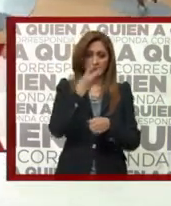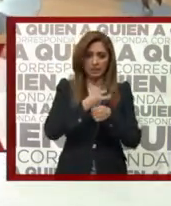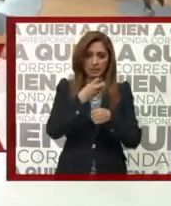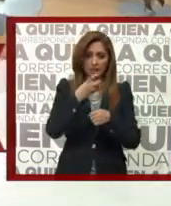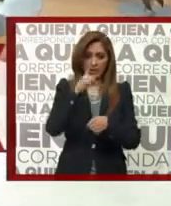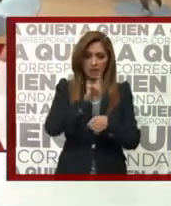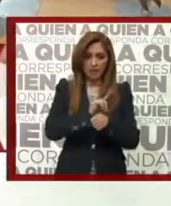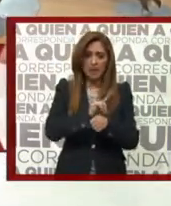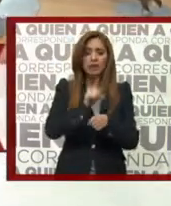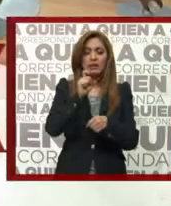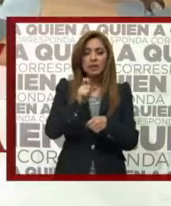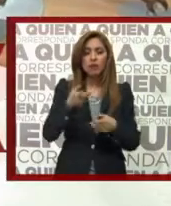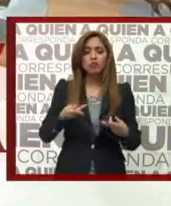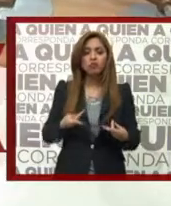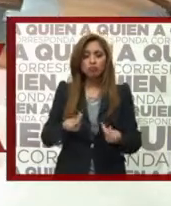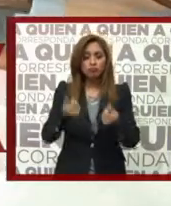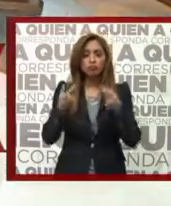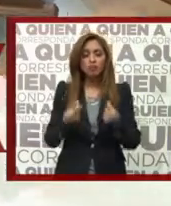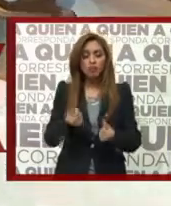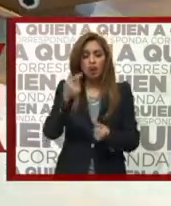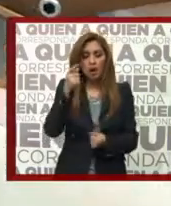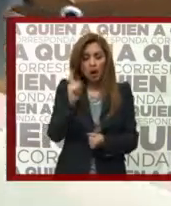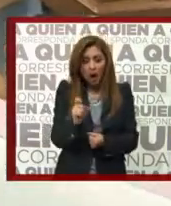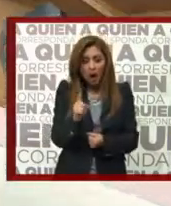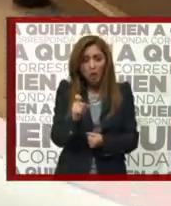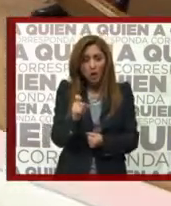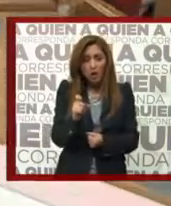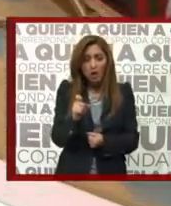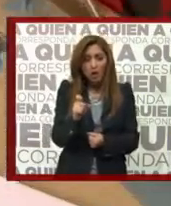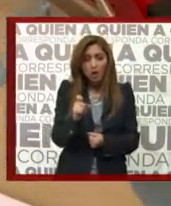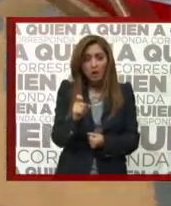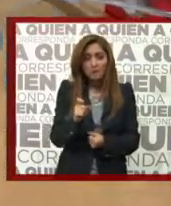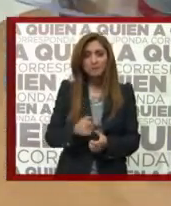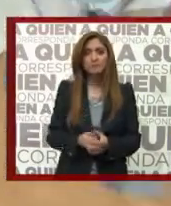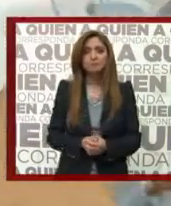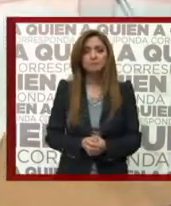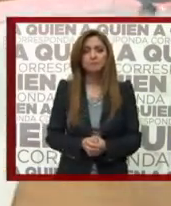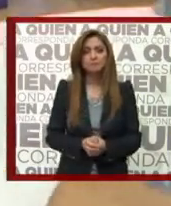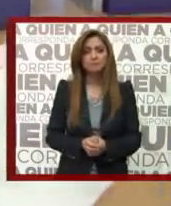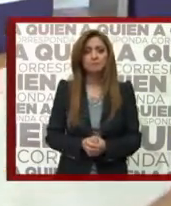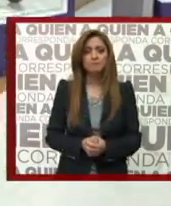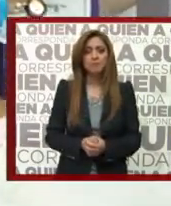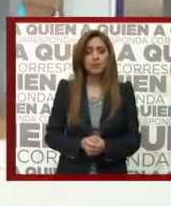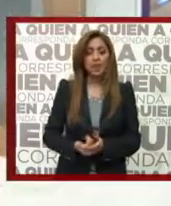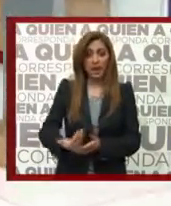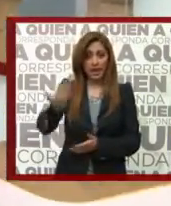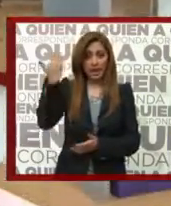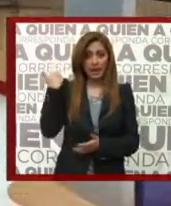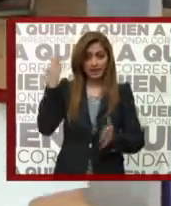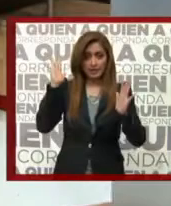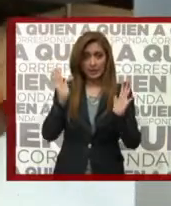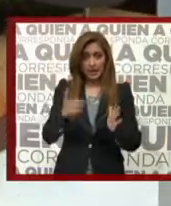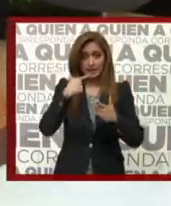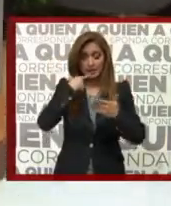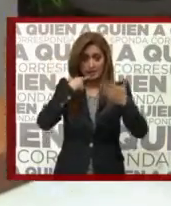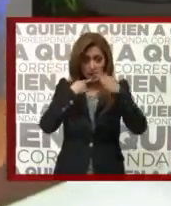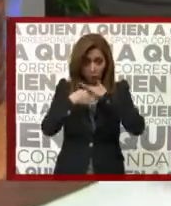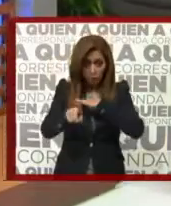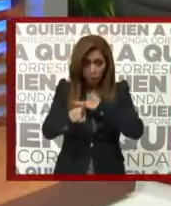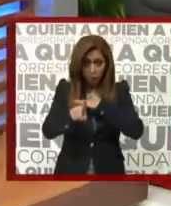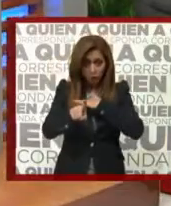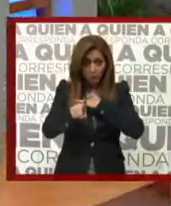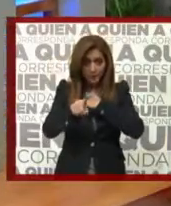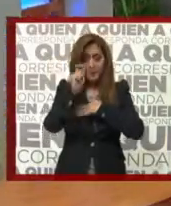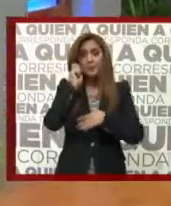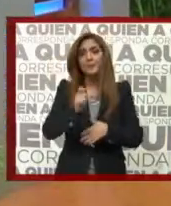semana con esta fuga. Y nos manda videos. Hizo su denuncia, lo hizo directamente